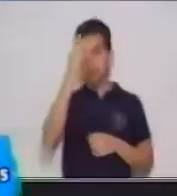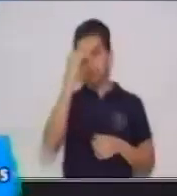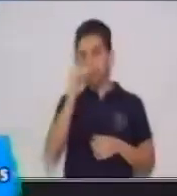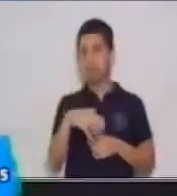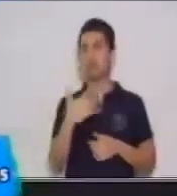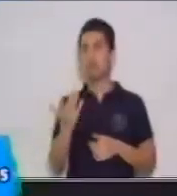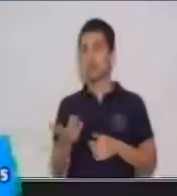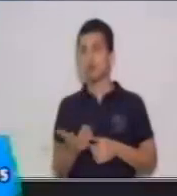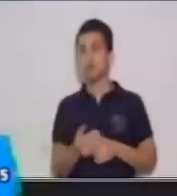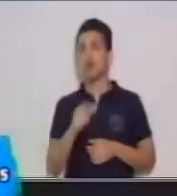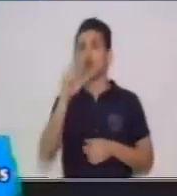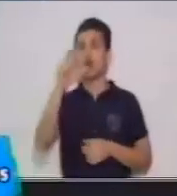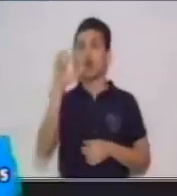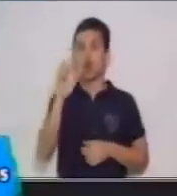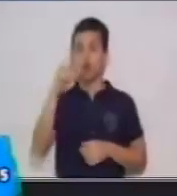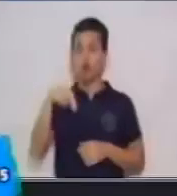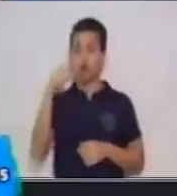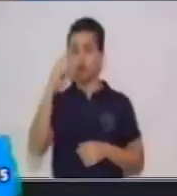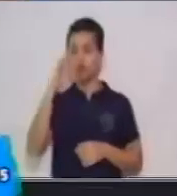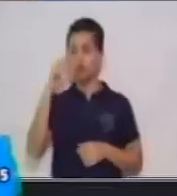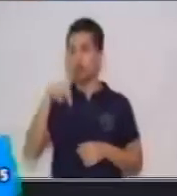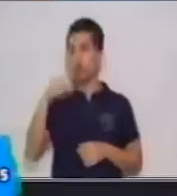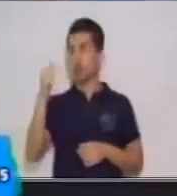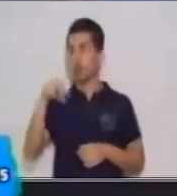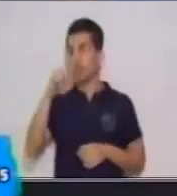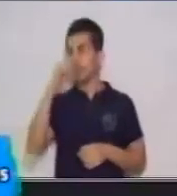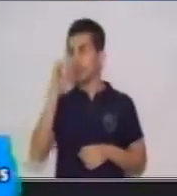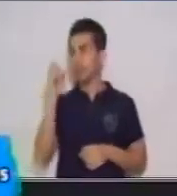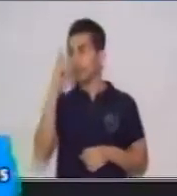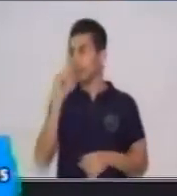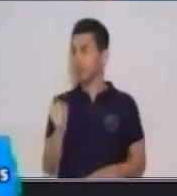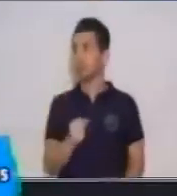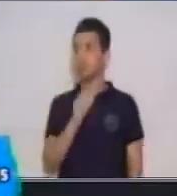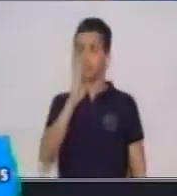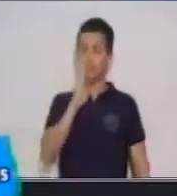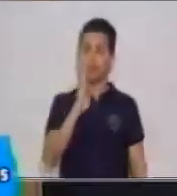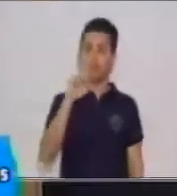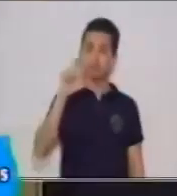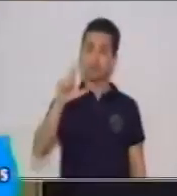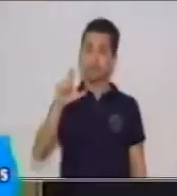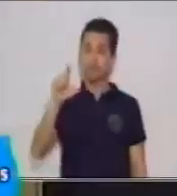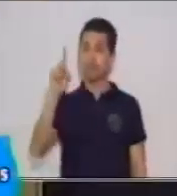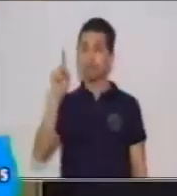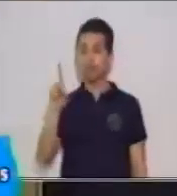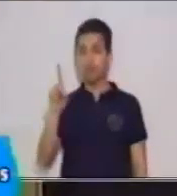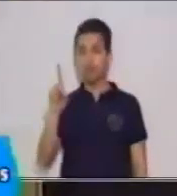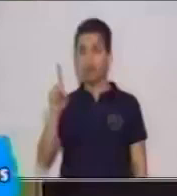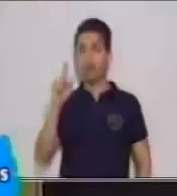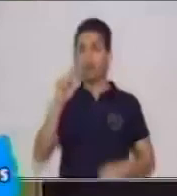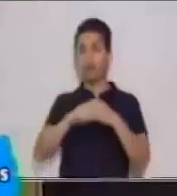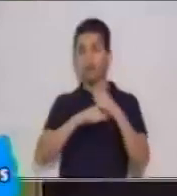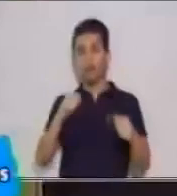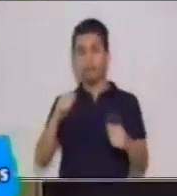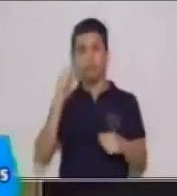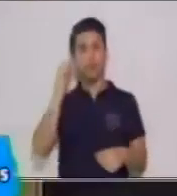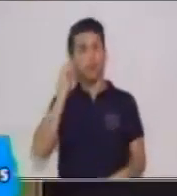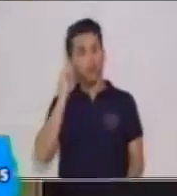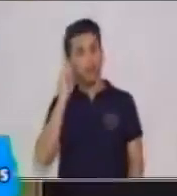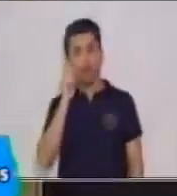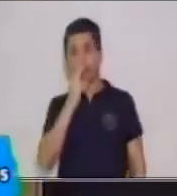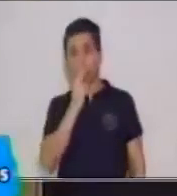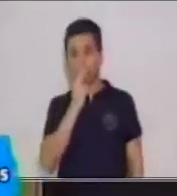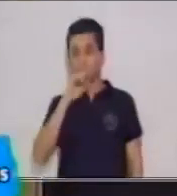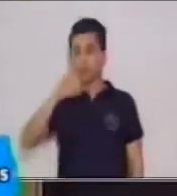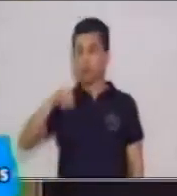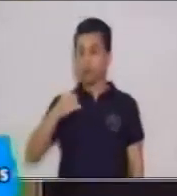¿Cuáles son las consonantes? B, C, D, F, G, H, J,